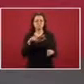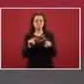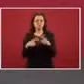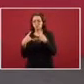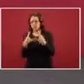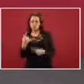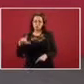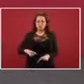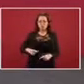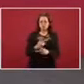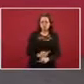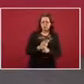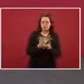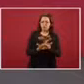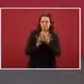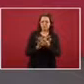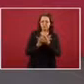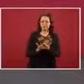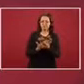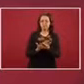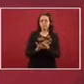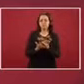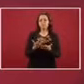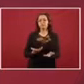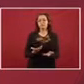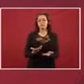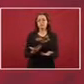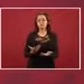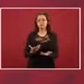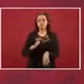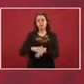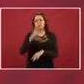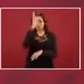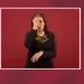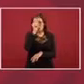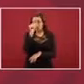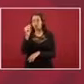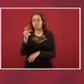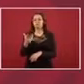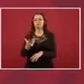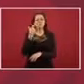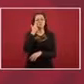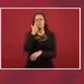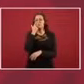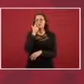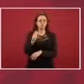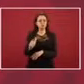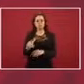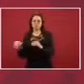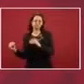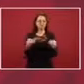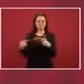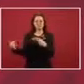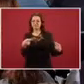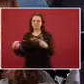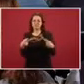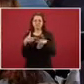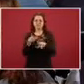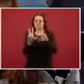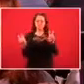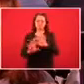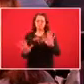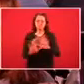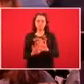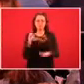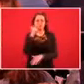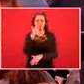el gobierno espere a que haya acuerdos. No queremos polarizar con este tema.